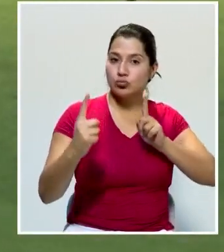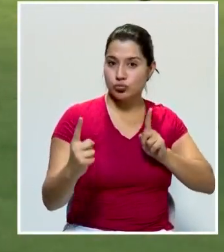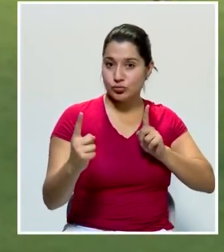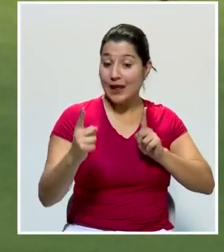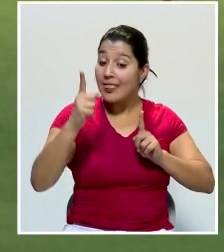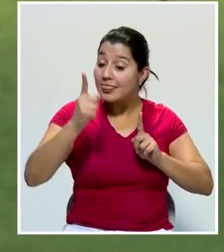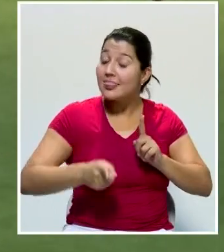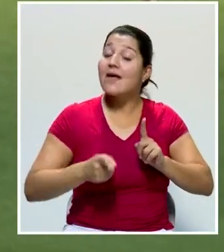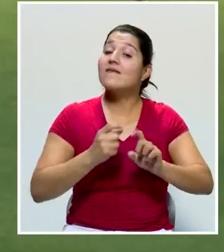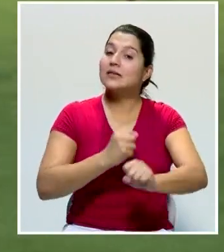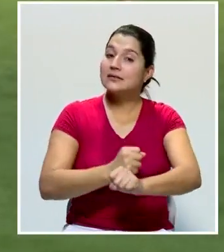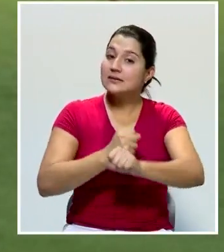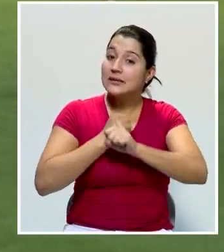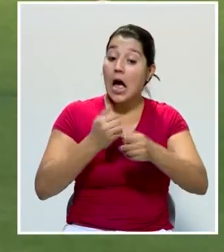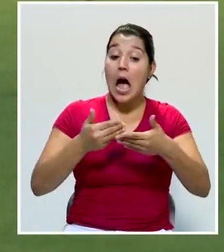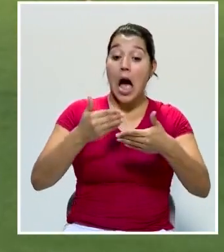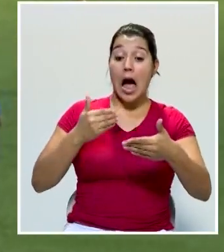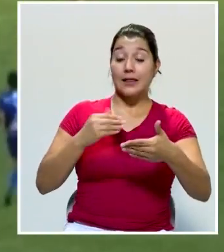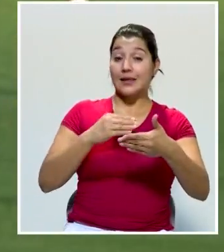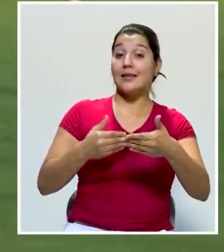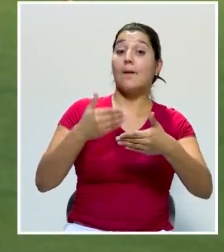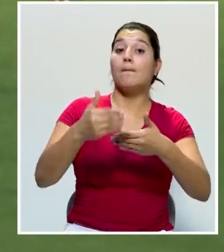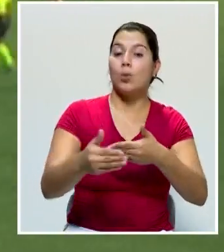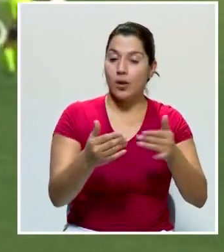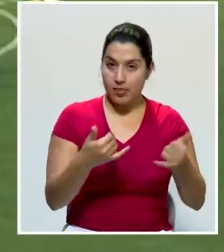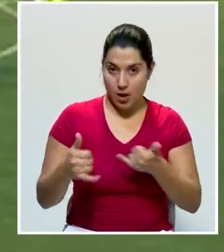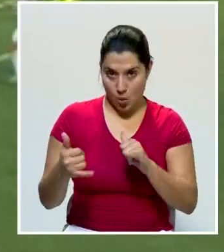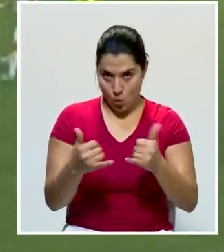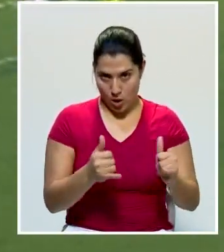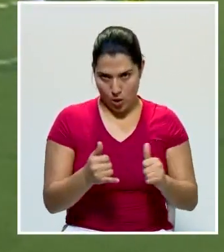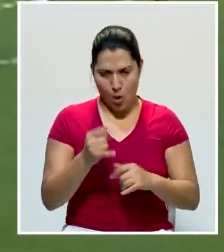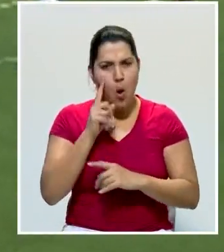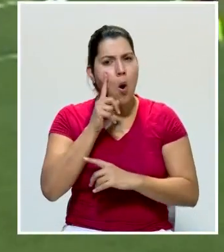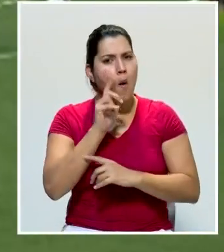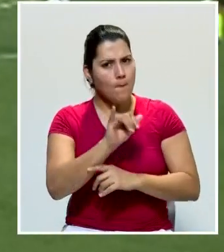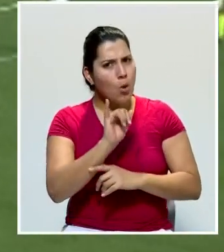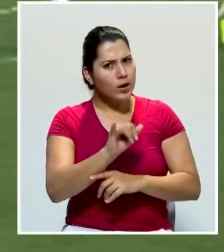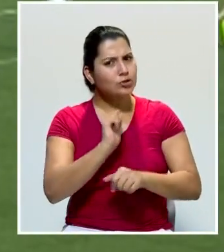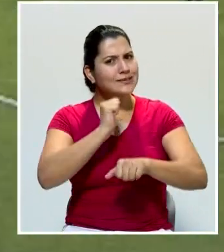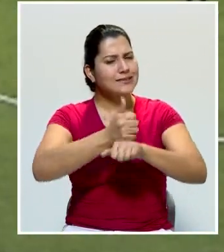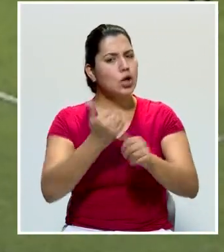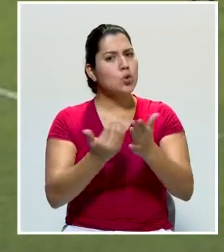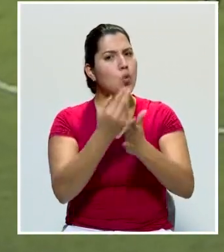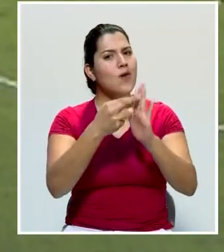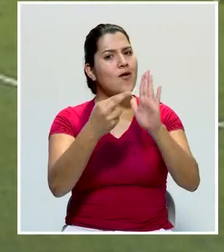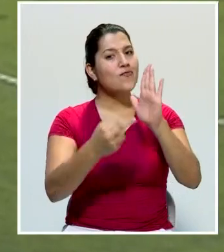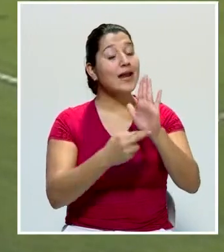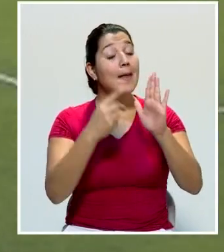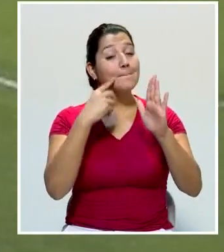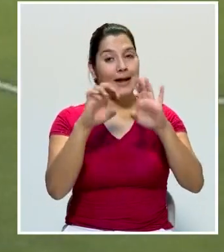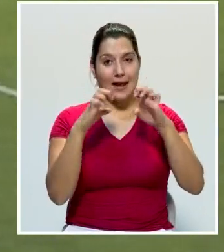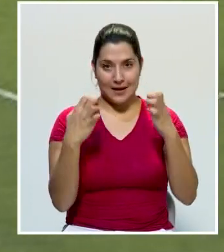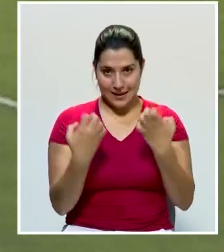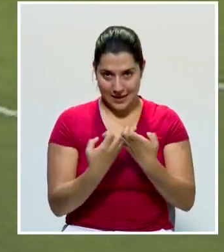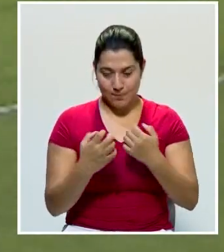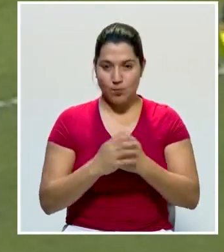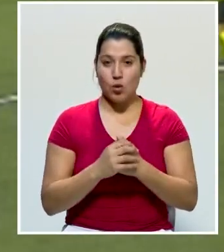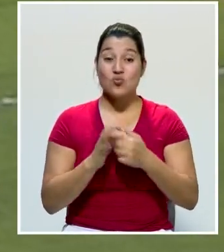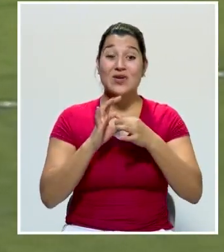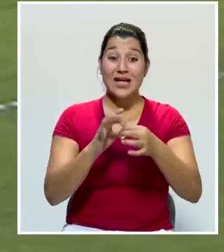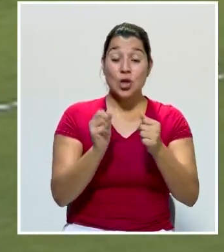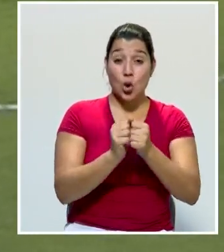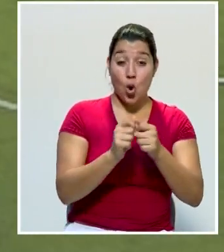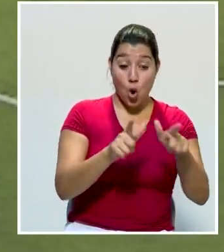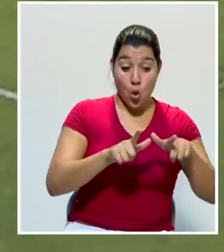debe garantizarse antes y posterior al duelo, por lo que vienen una serie de nuevas reglas para los equipos. En el área de